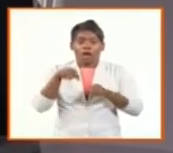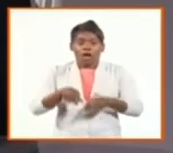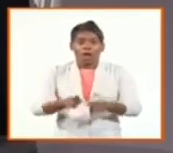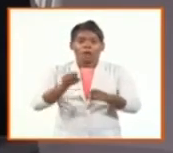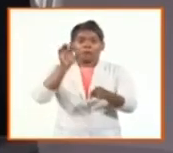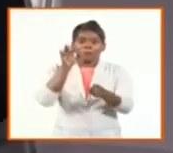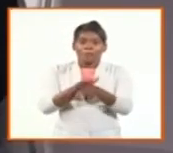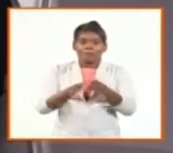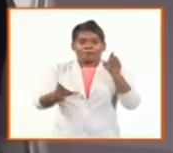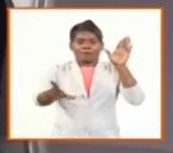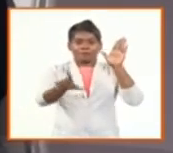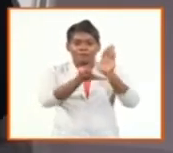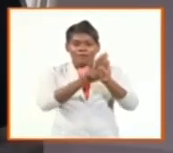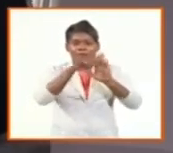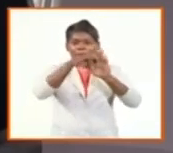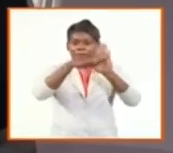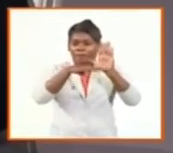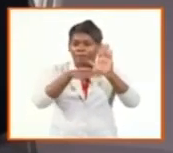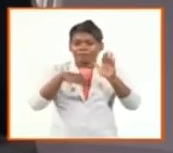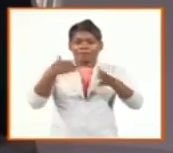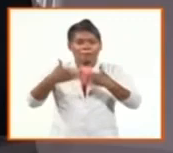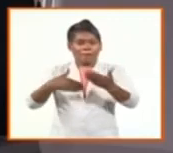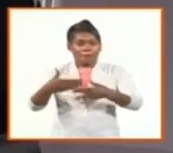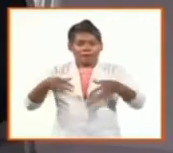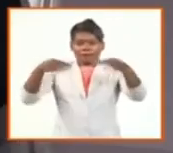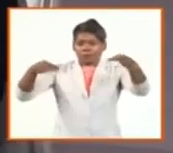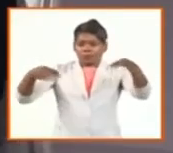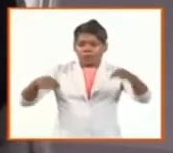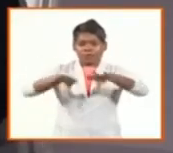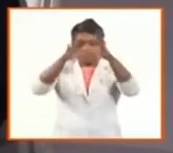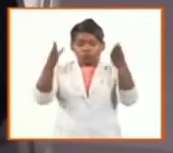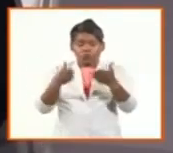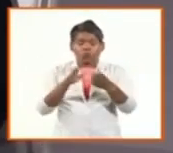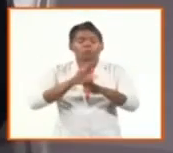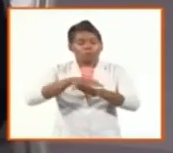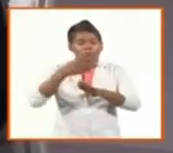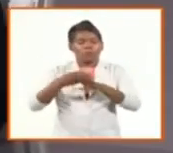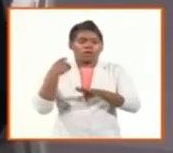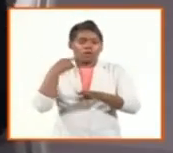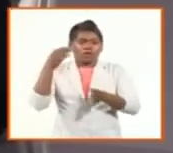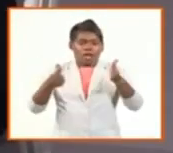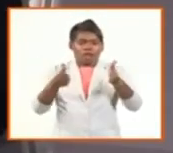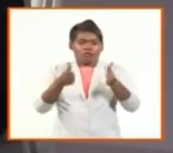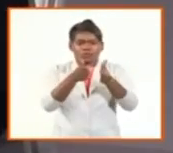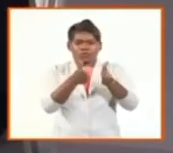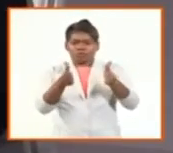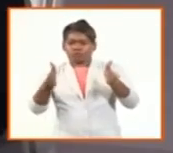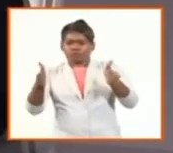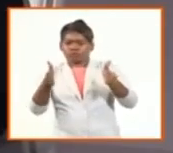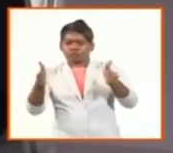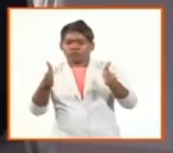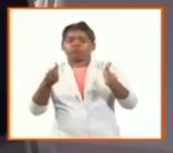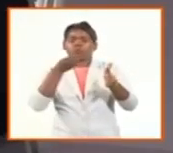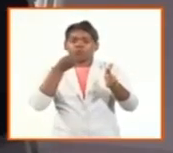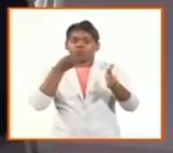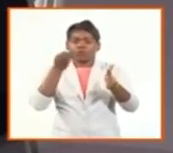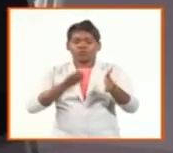de creación de condiciones, varias que están operando ya, pero evidentemente en el 2022 se va a ver un impacto importante en este sentido.